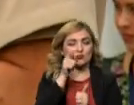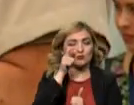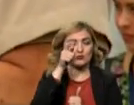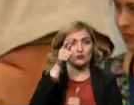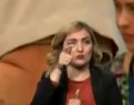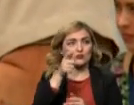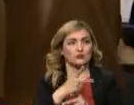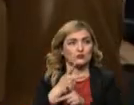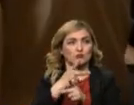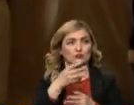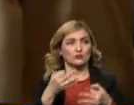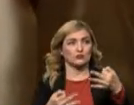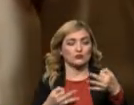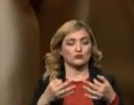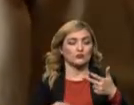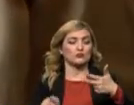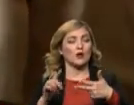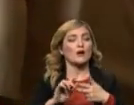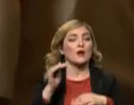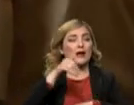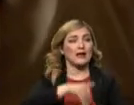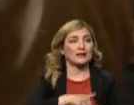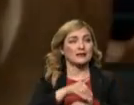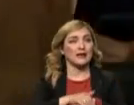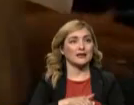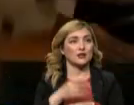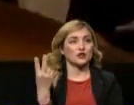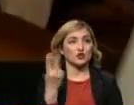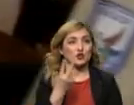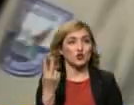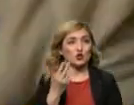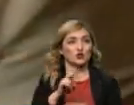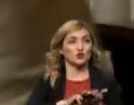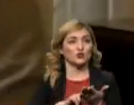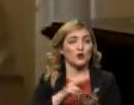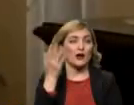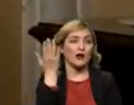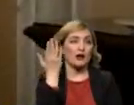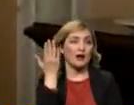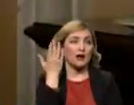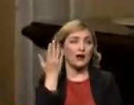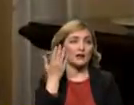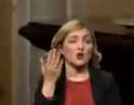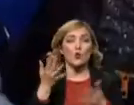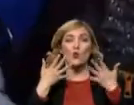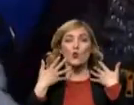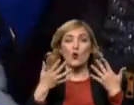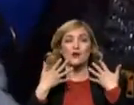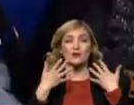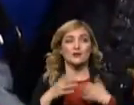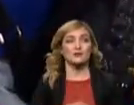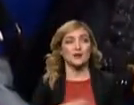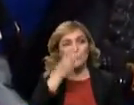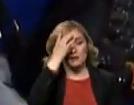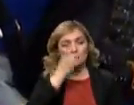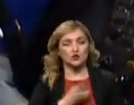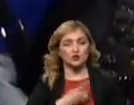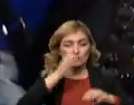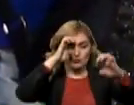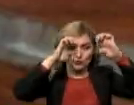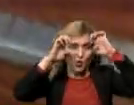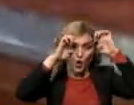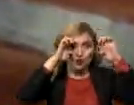y la Judicatura. En horas de la tarde, Carrillo y Arauz se reunieron con la alcaldesa de Guayaquil, Cintia Viteri, para definir estrategias